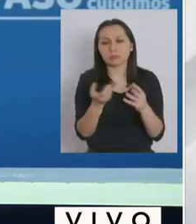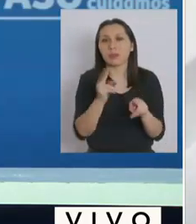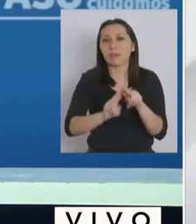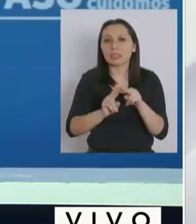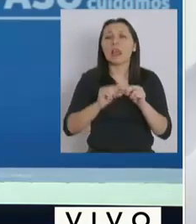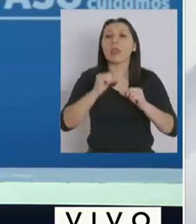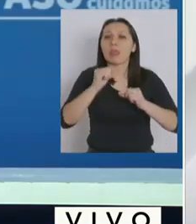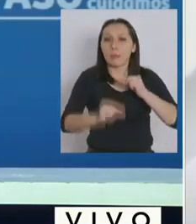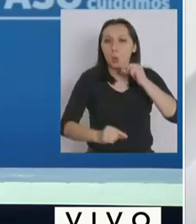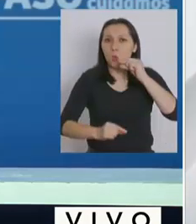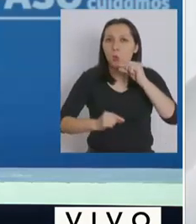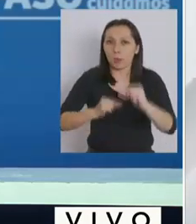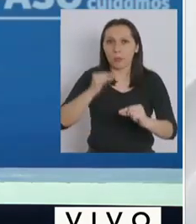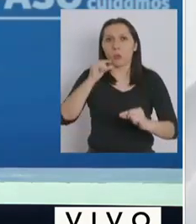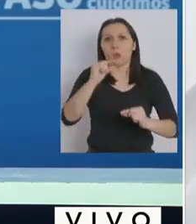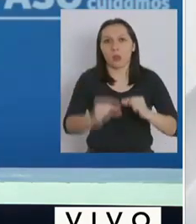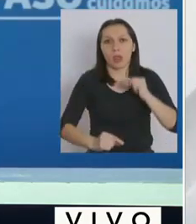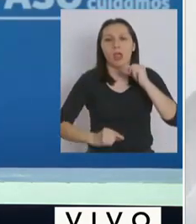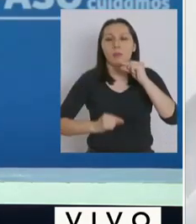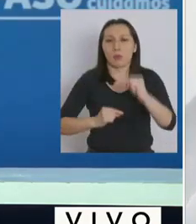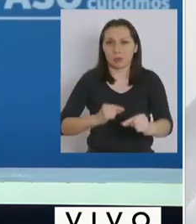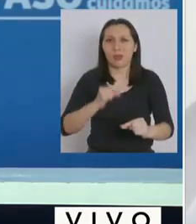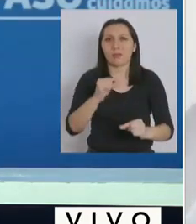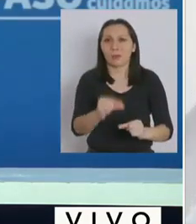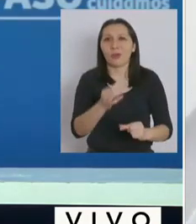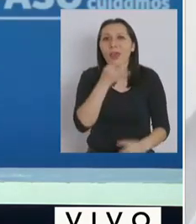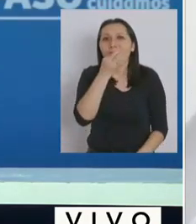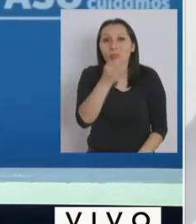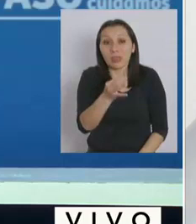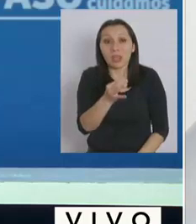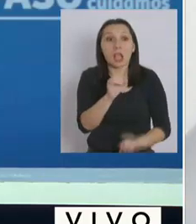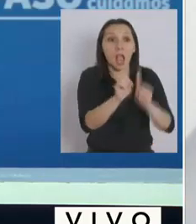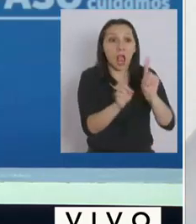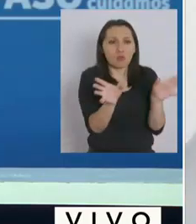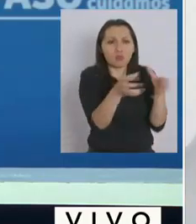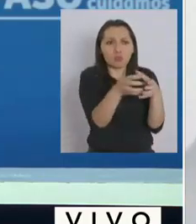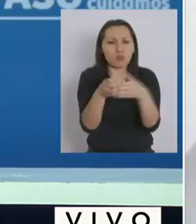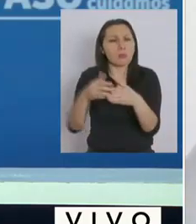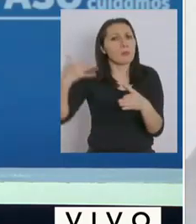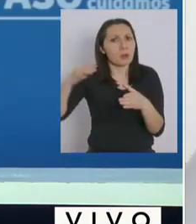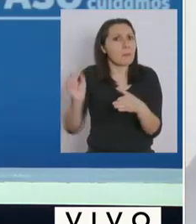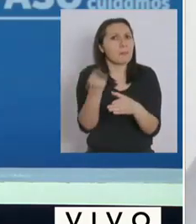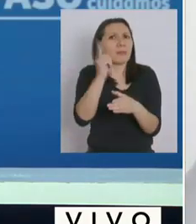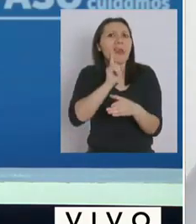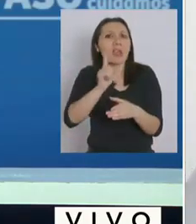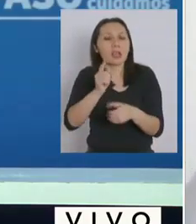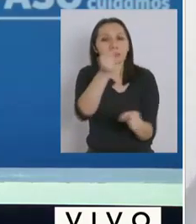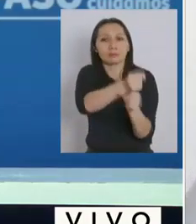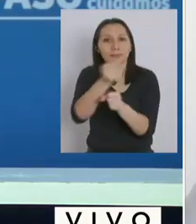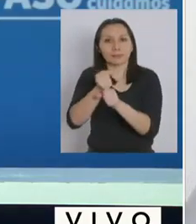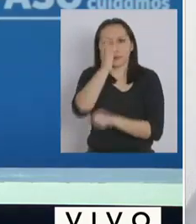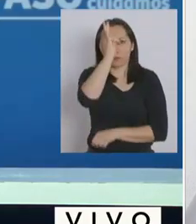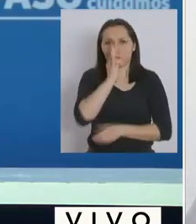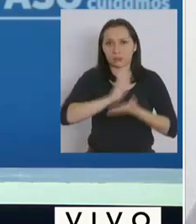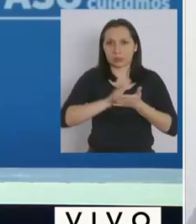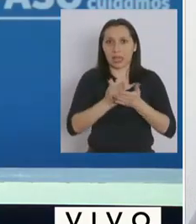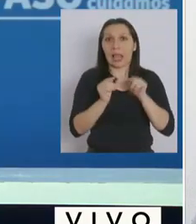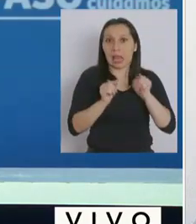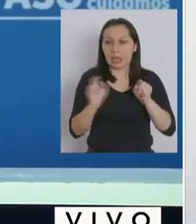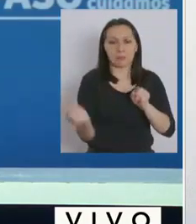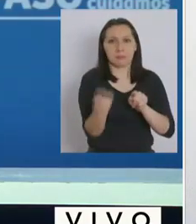forma paulatina. Habló de tenemos grupos prioritarios, que son los trabajadores de salud. Se va a partir